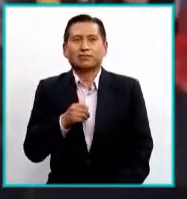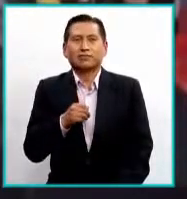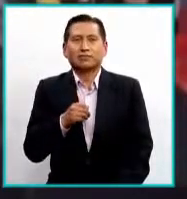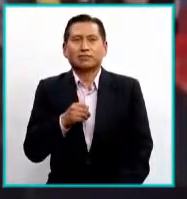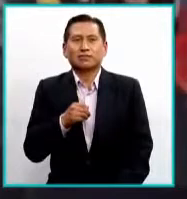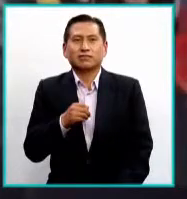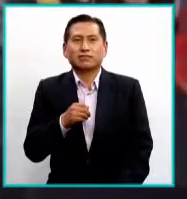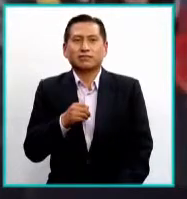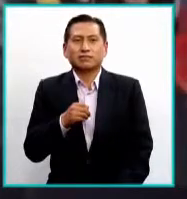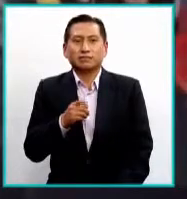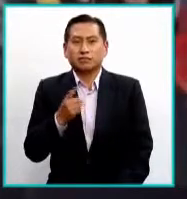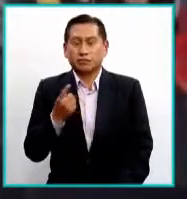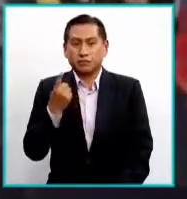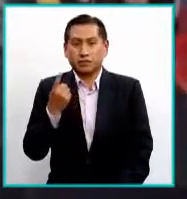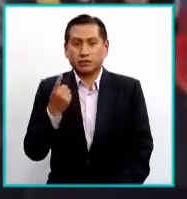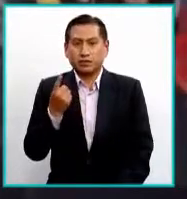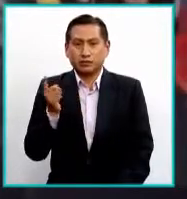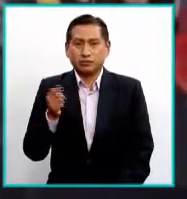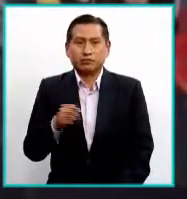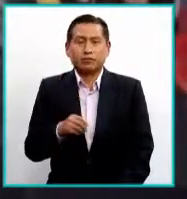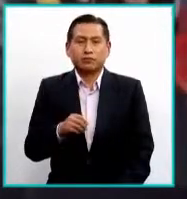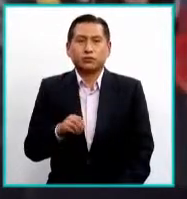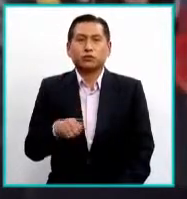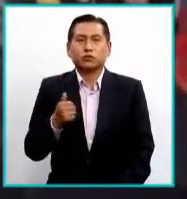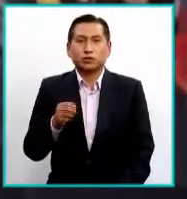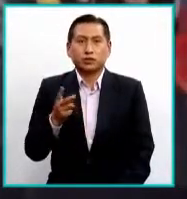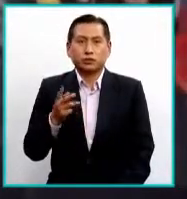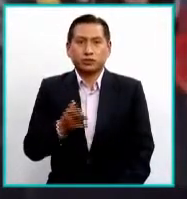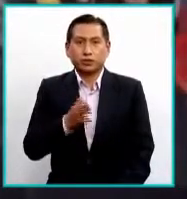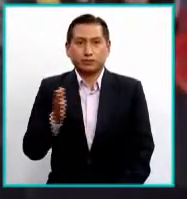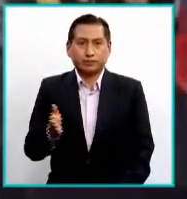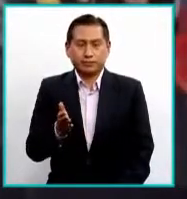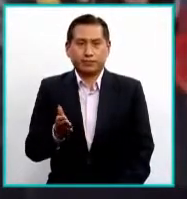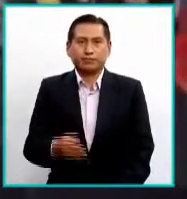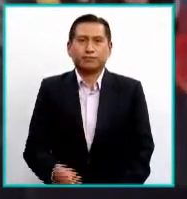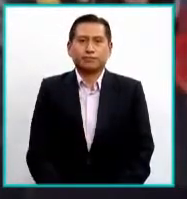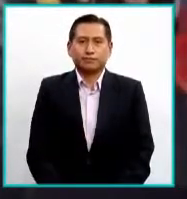fotografías. Ah. A ver, esta es la primera. Ya. Vamos a ir con la segunda imagen.